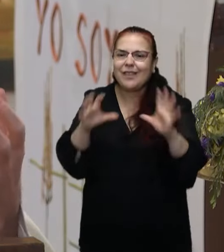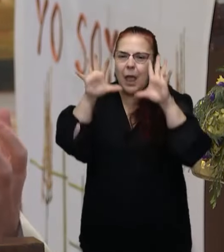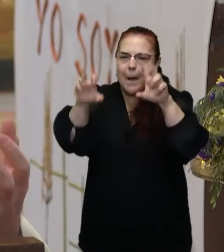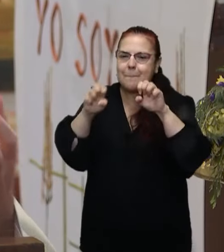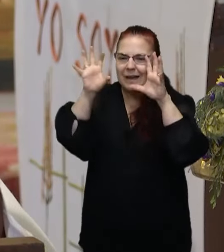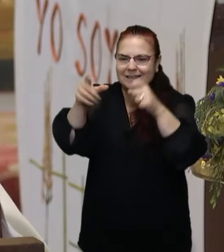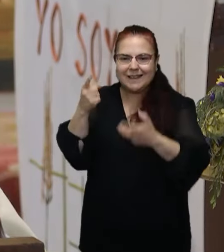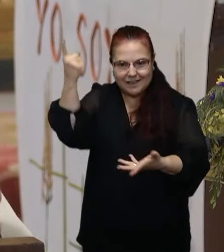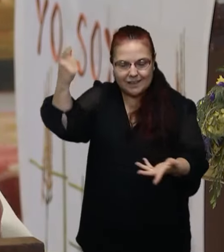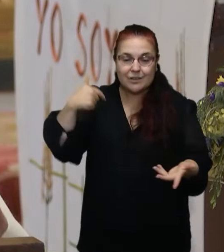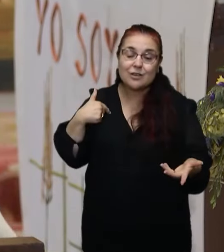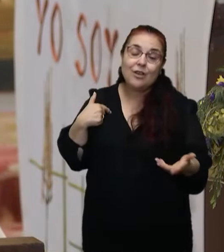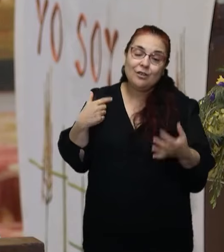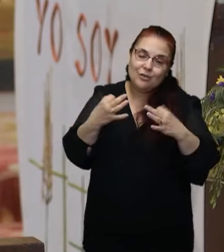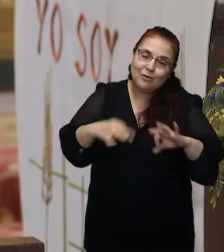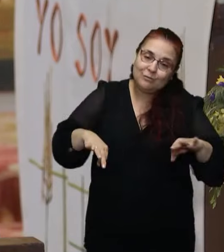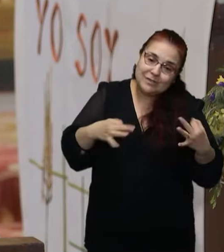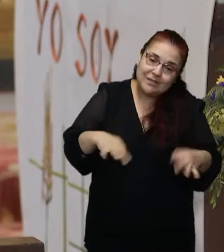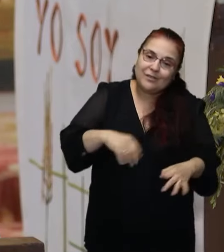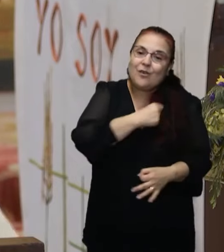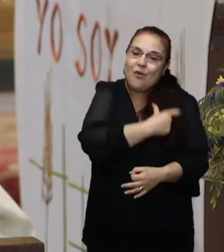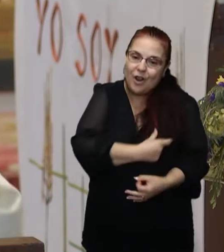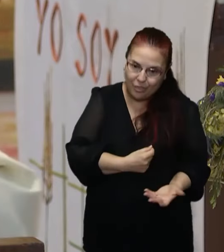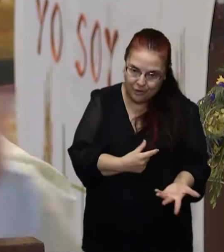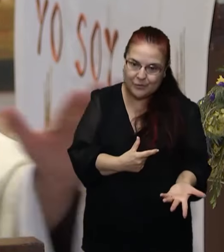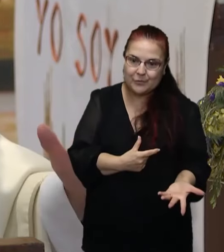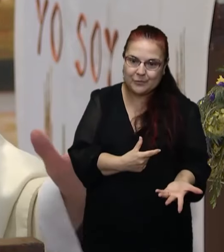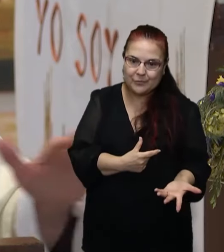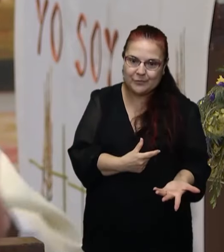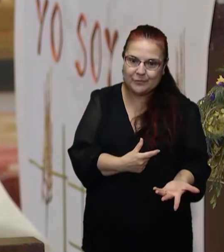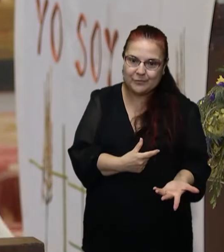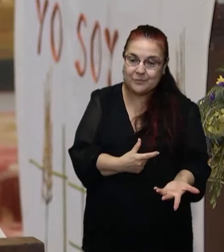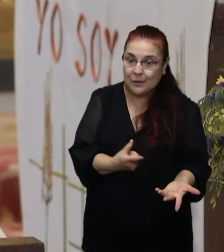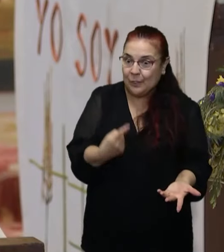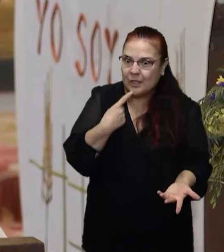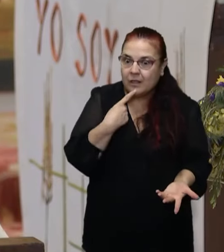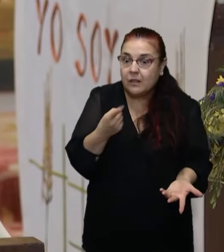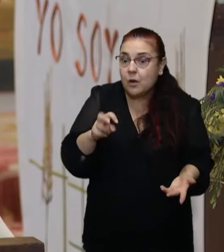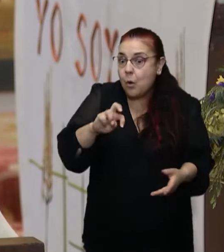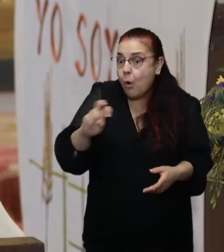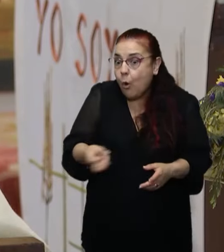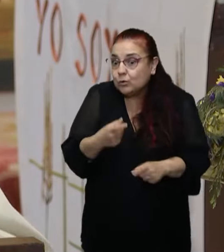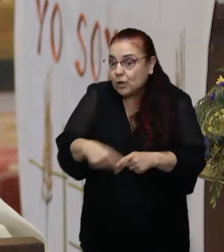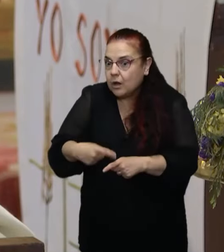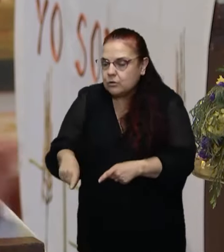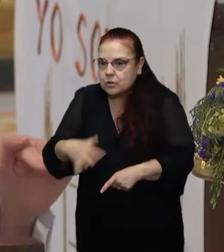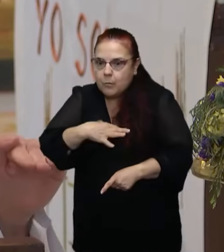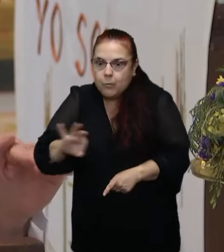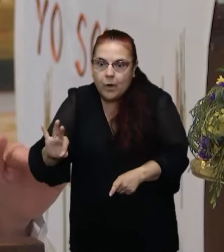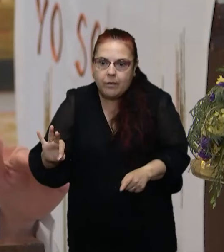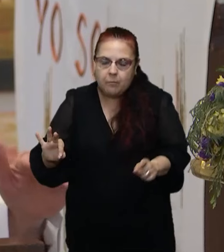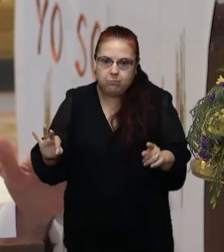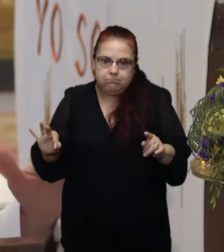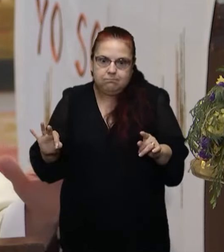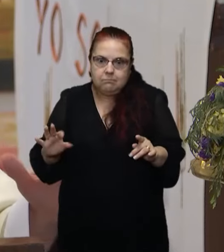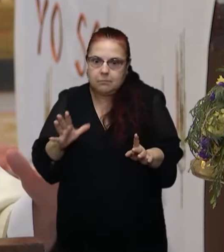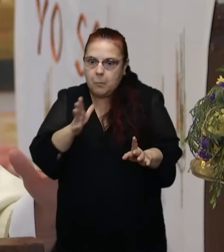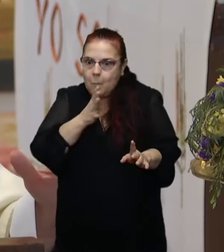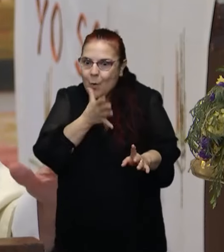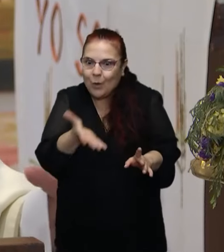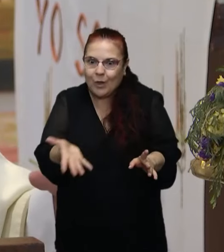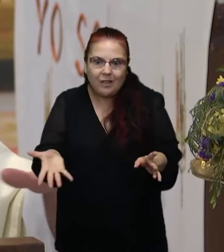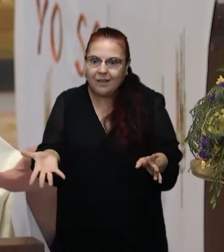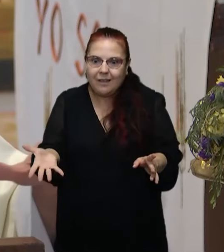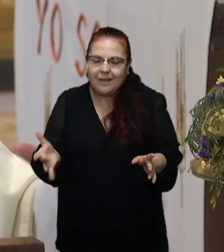manso y humilde de corazón. Podría haber dicho cualquier otra cosa, porque no hay cosa en la que